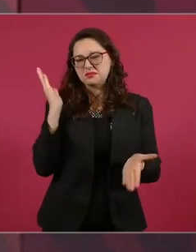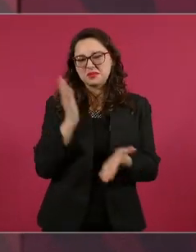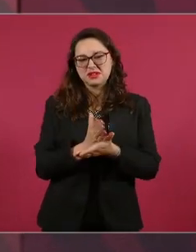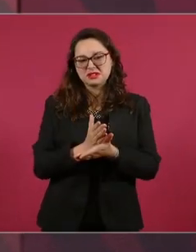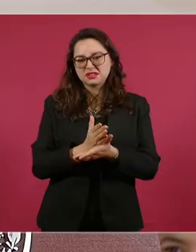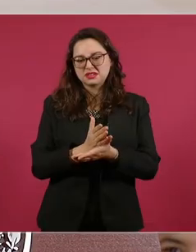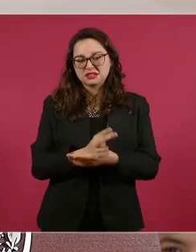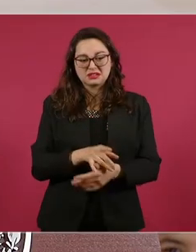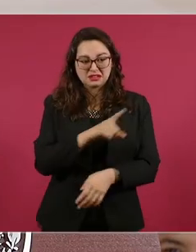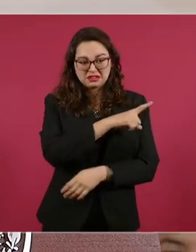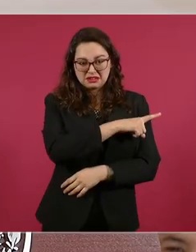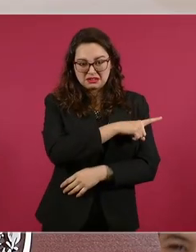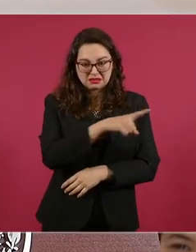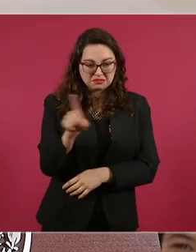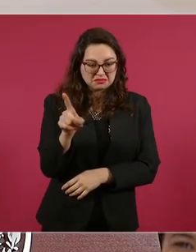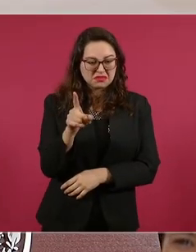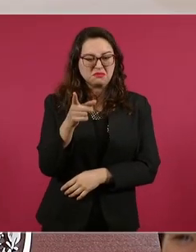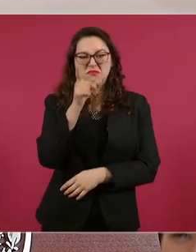Bodrios.